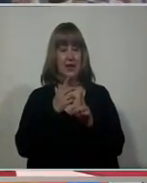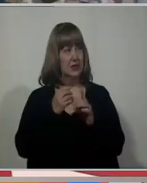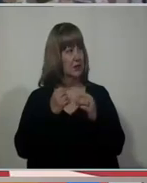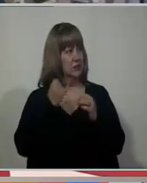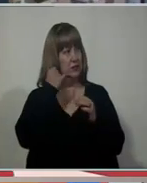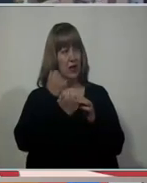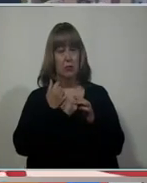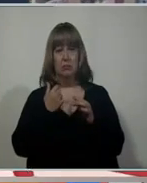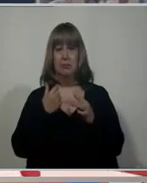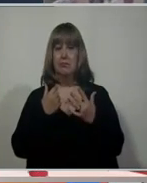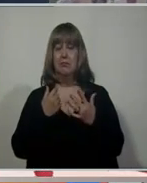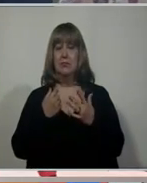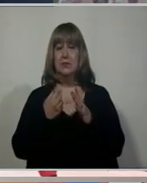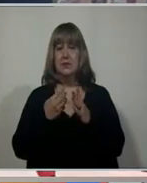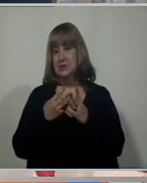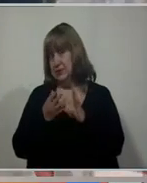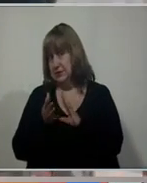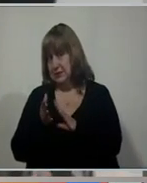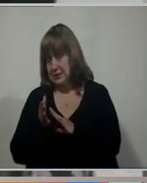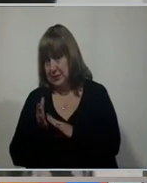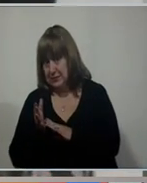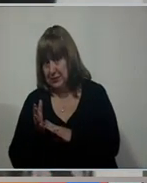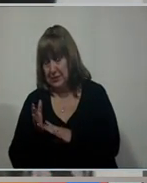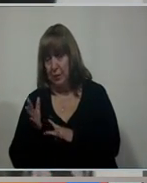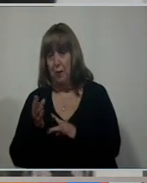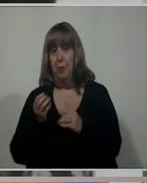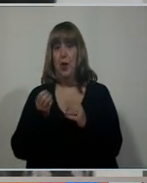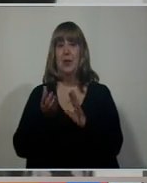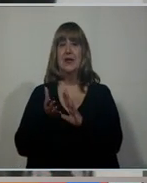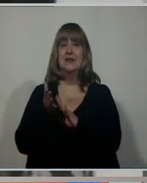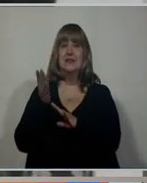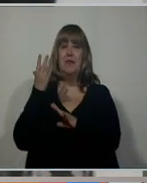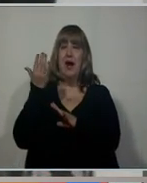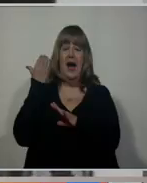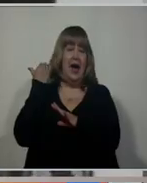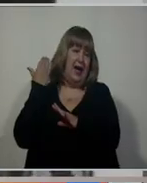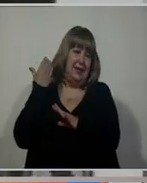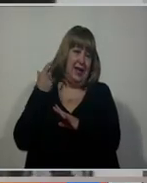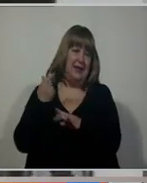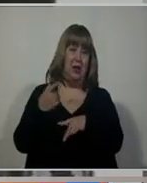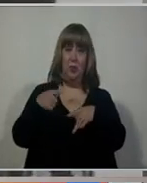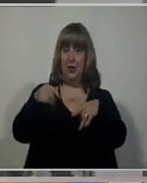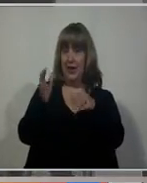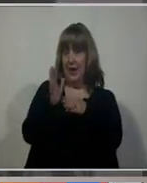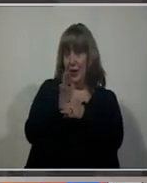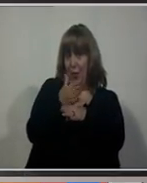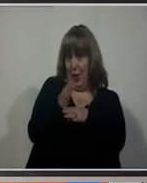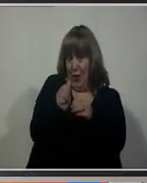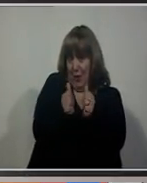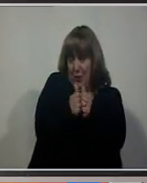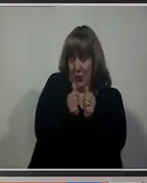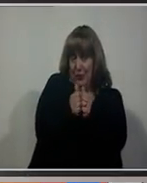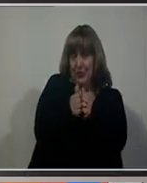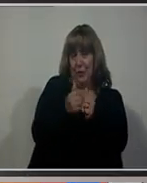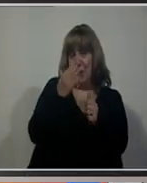porque había entablado una relación con un médico de origen cordobés y ya las familias